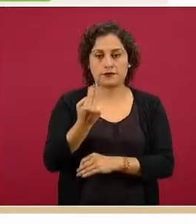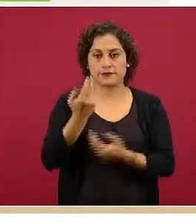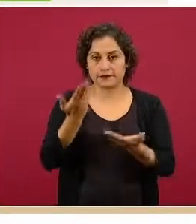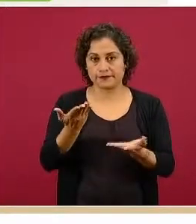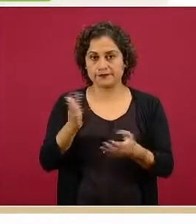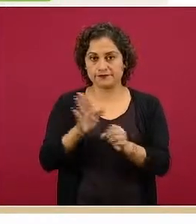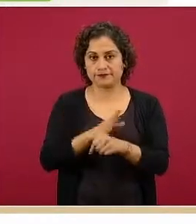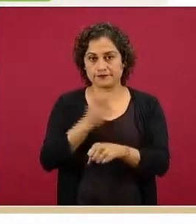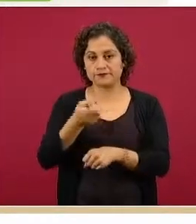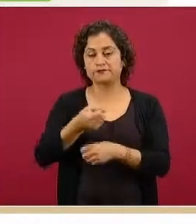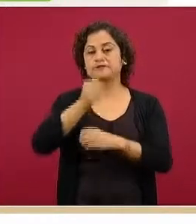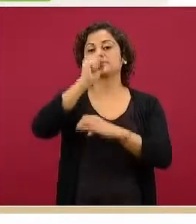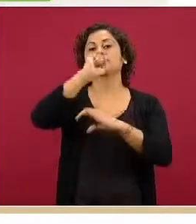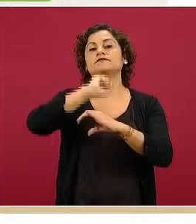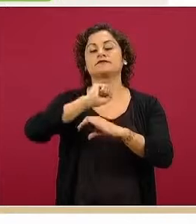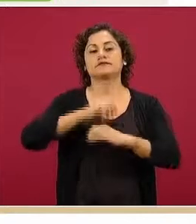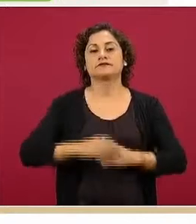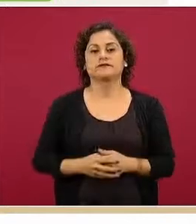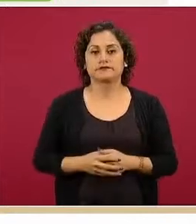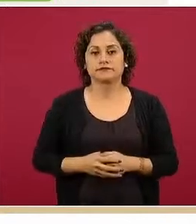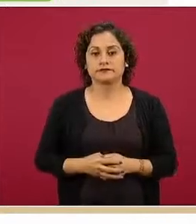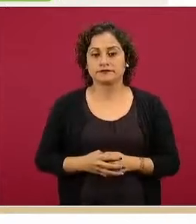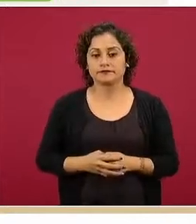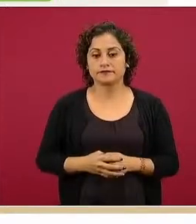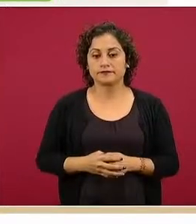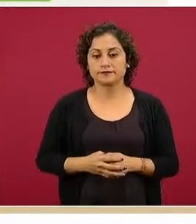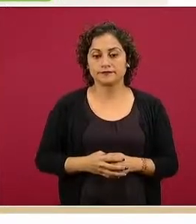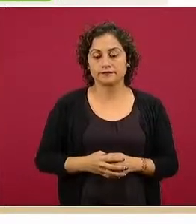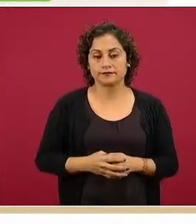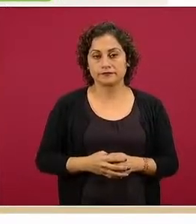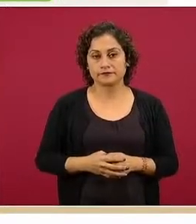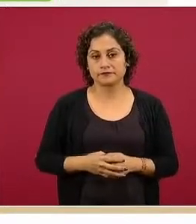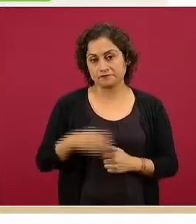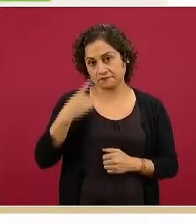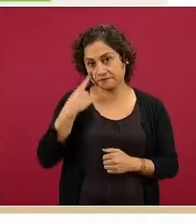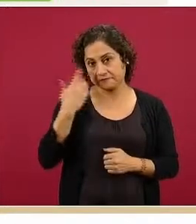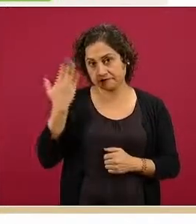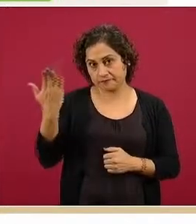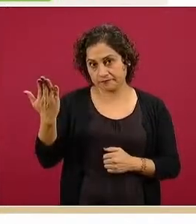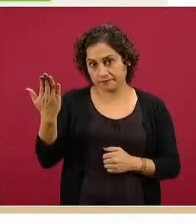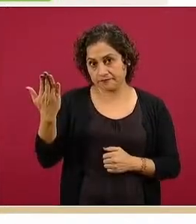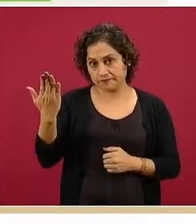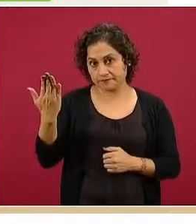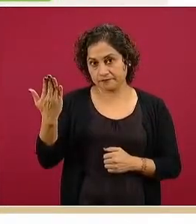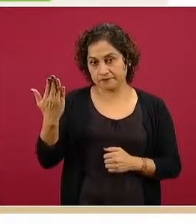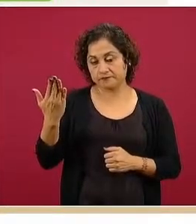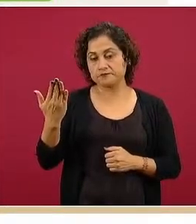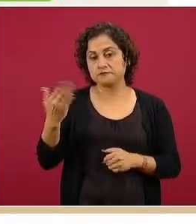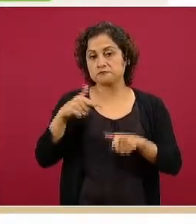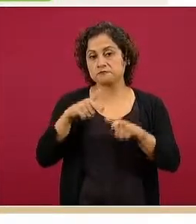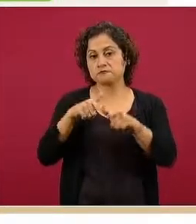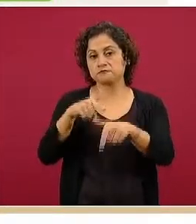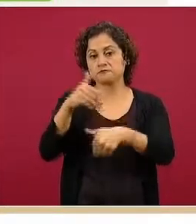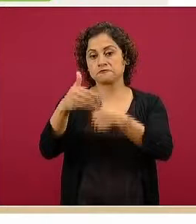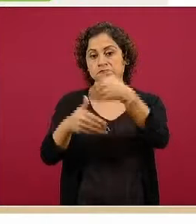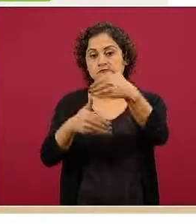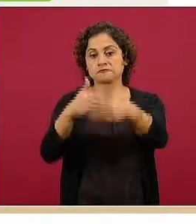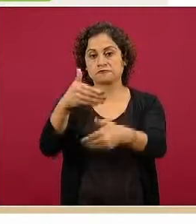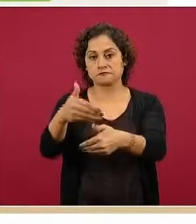tanto requieren de un respirador mecánico. Como pueden observar, la tendencia sigue en el